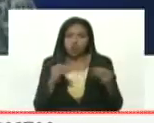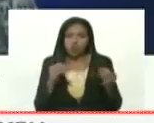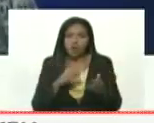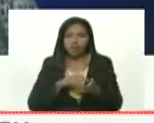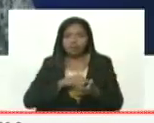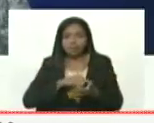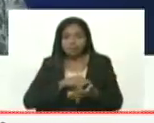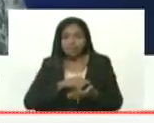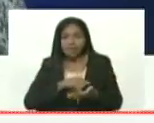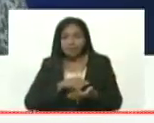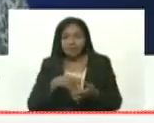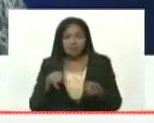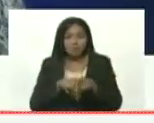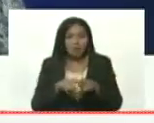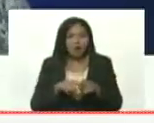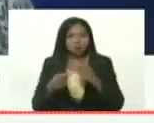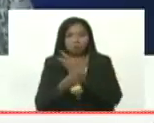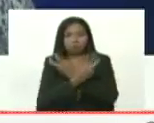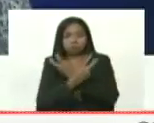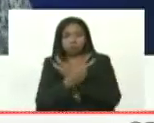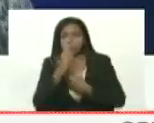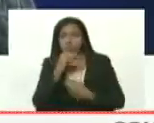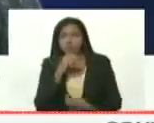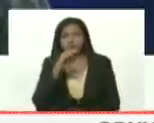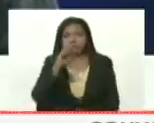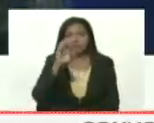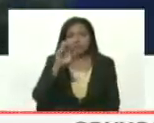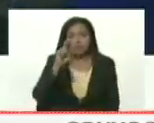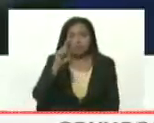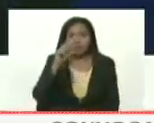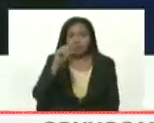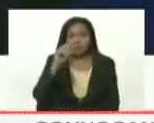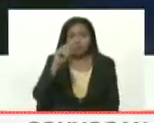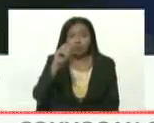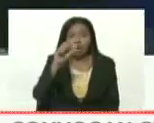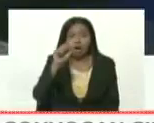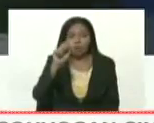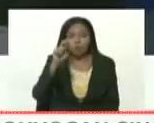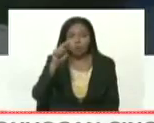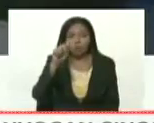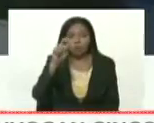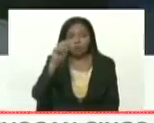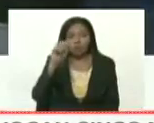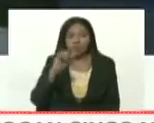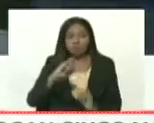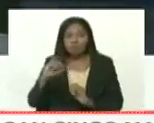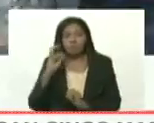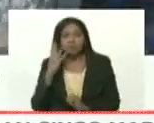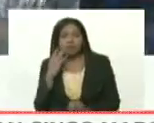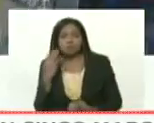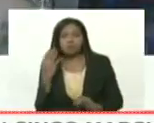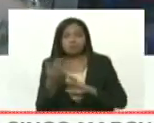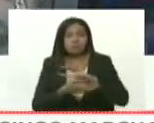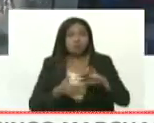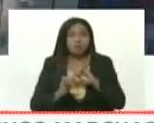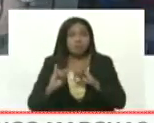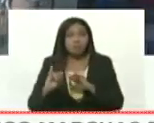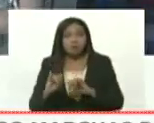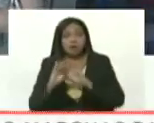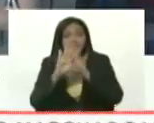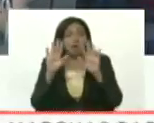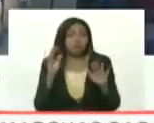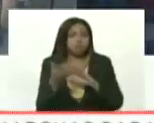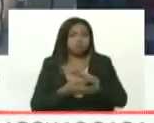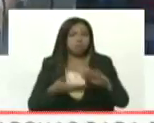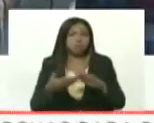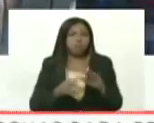se forma hueso. Correcto. Eso se llama pseudoartrosis. Entonces en esos casos... Y quedan con ese daño allí. Claro, quedan con ese